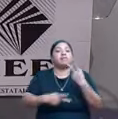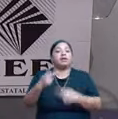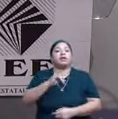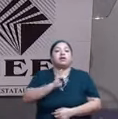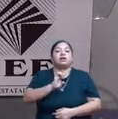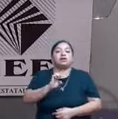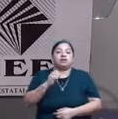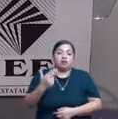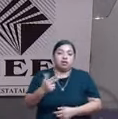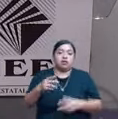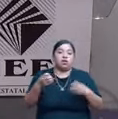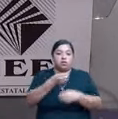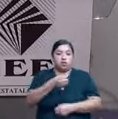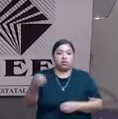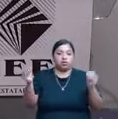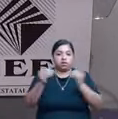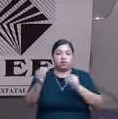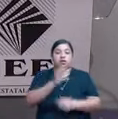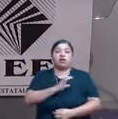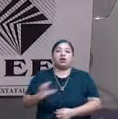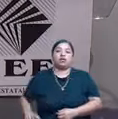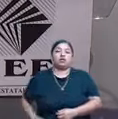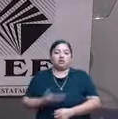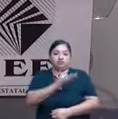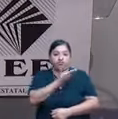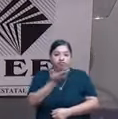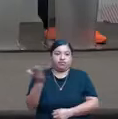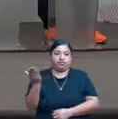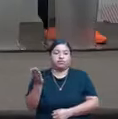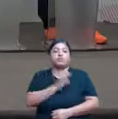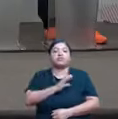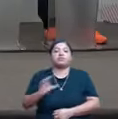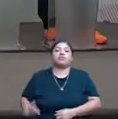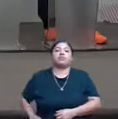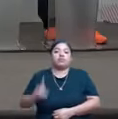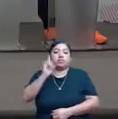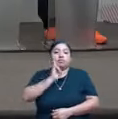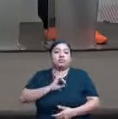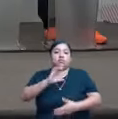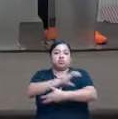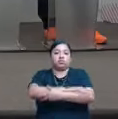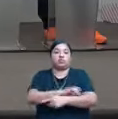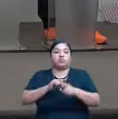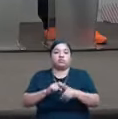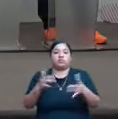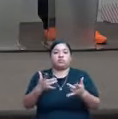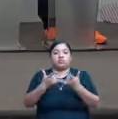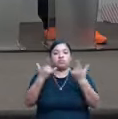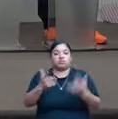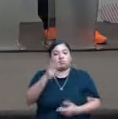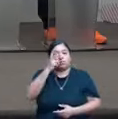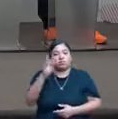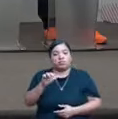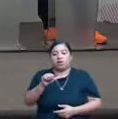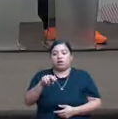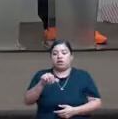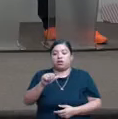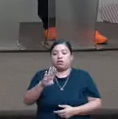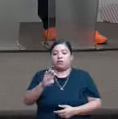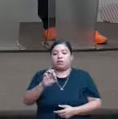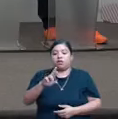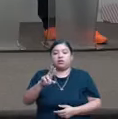el Instituto Estatal Electoral de Hidalgo a las candidaturas. Candidata de la candidatura común, seguiremos haciendo historia en Hidalgo, Ana Berta Díaz